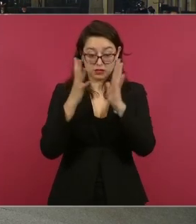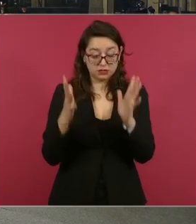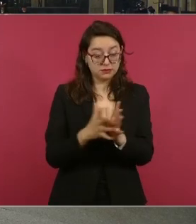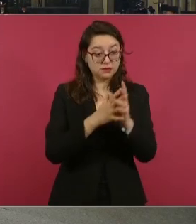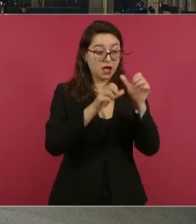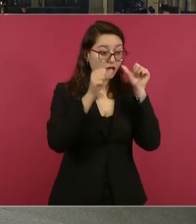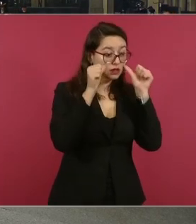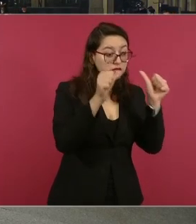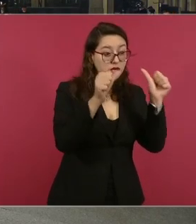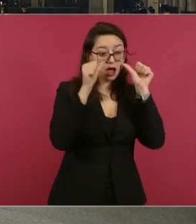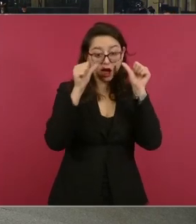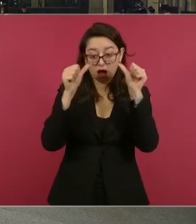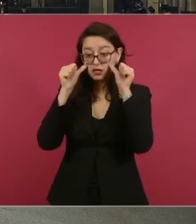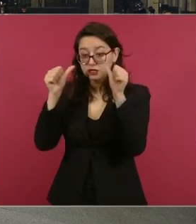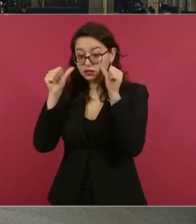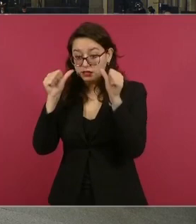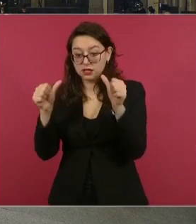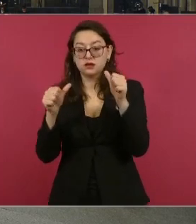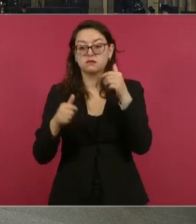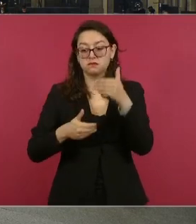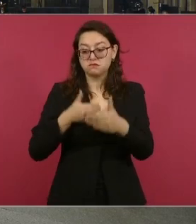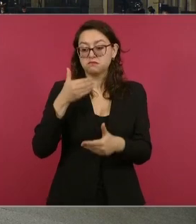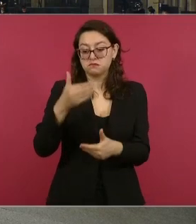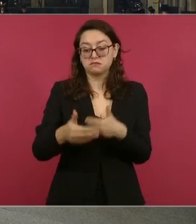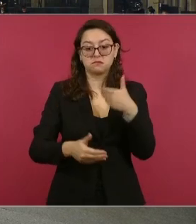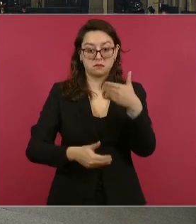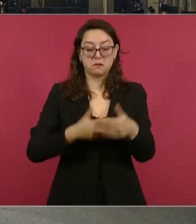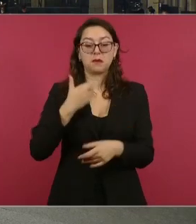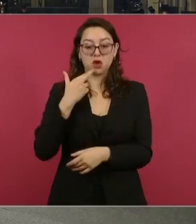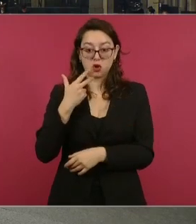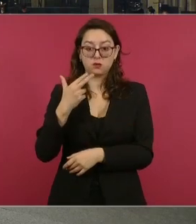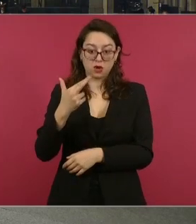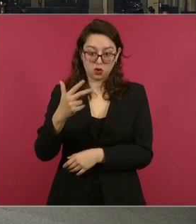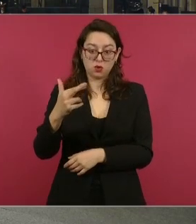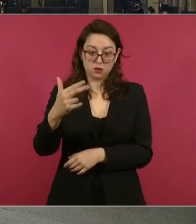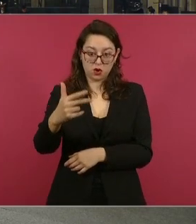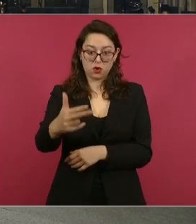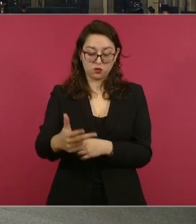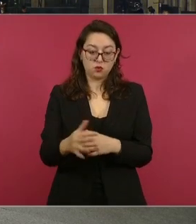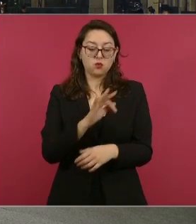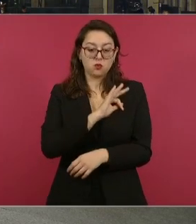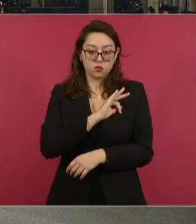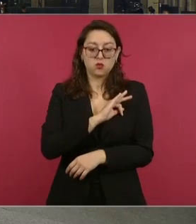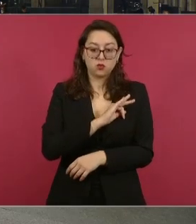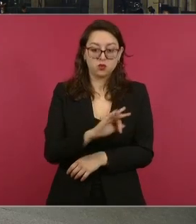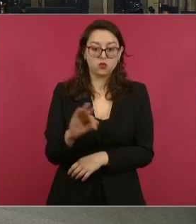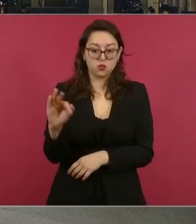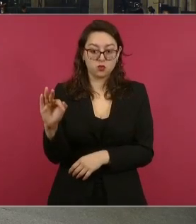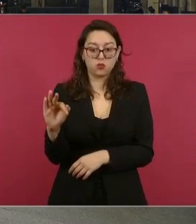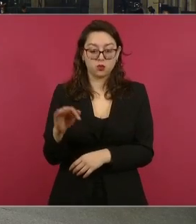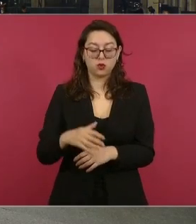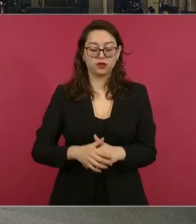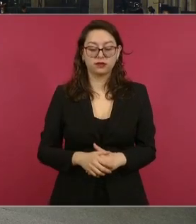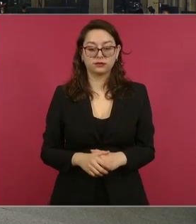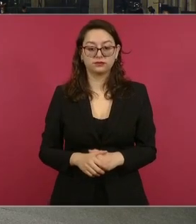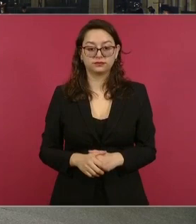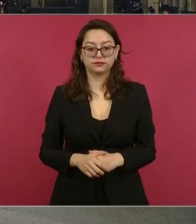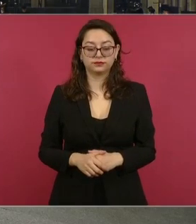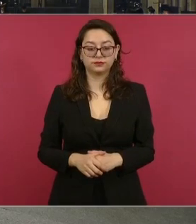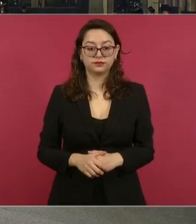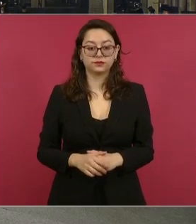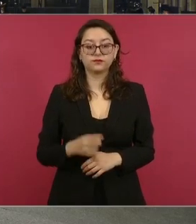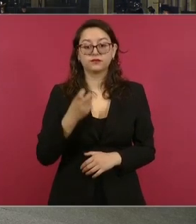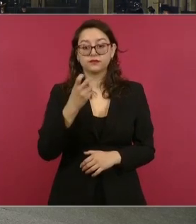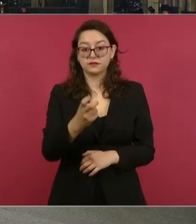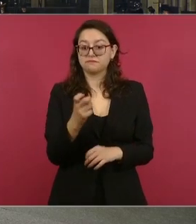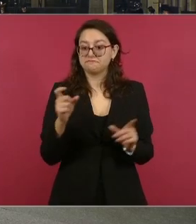atendiendo esto de manera efectiva y avanzando cada día más en la atención hacia la población. Eso